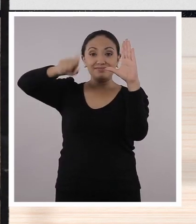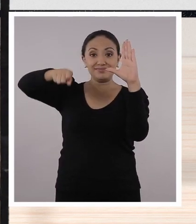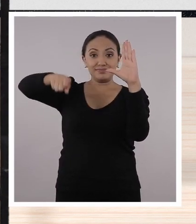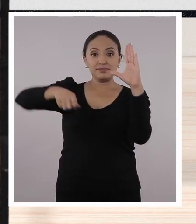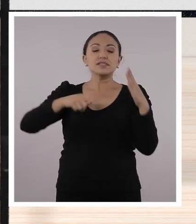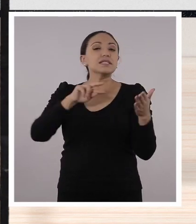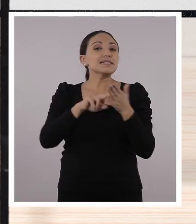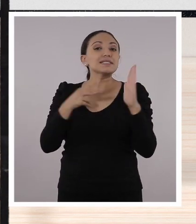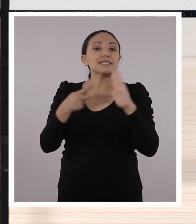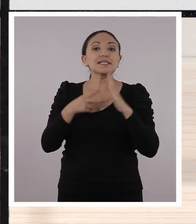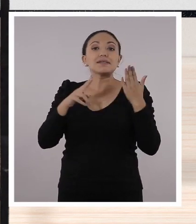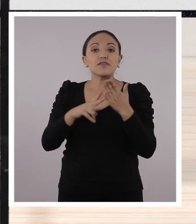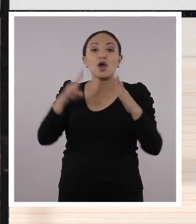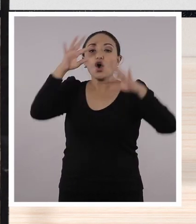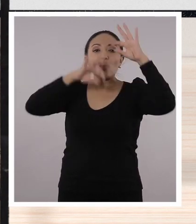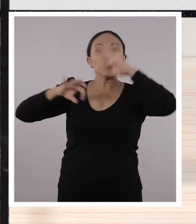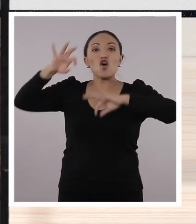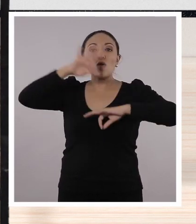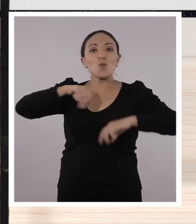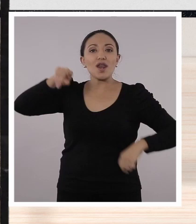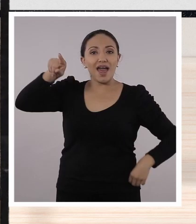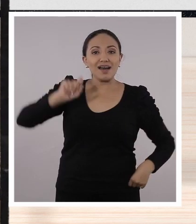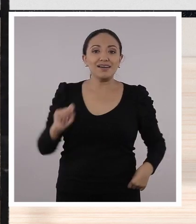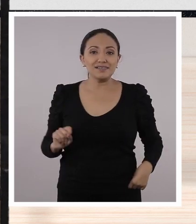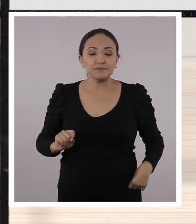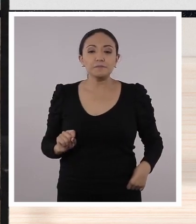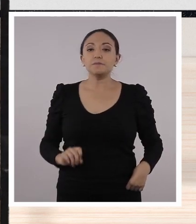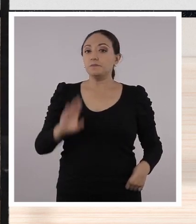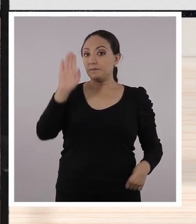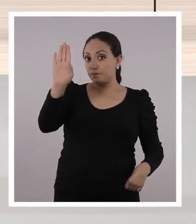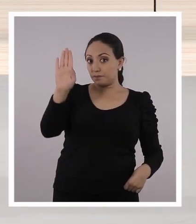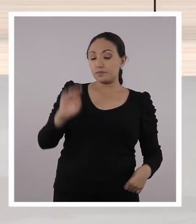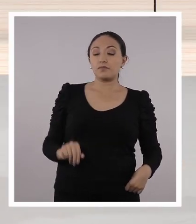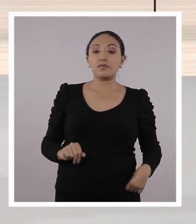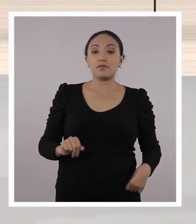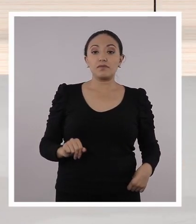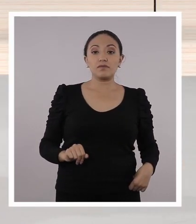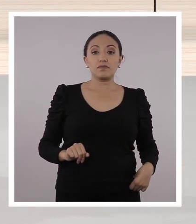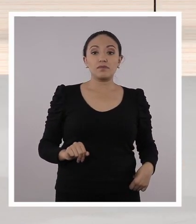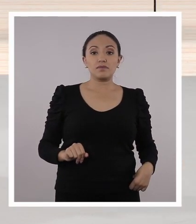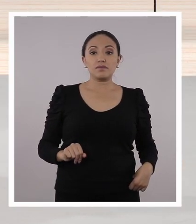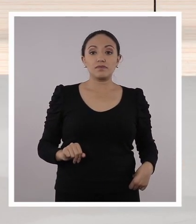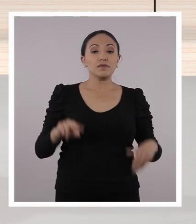rectángulo. Por lo tanto, podemos aplicar el teorema de Pitágoras. Es decir,